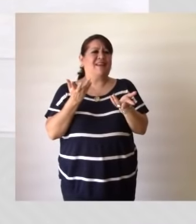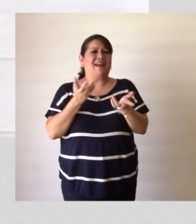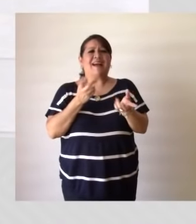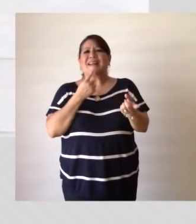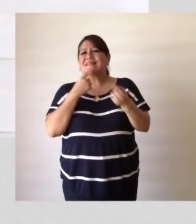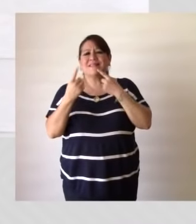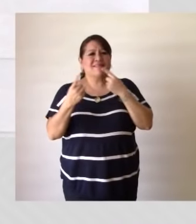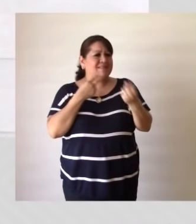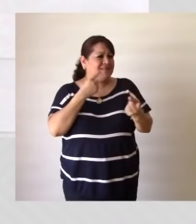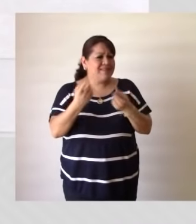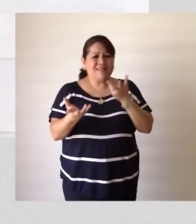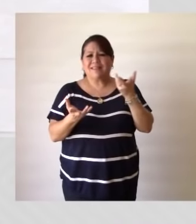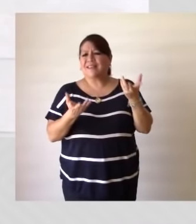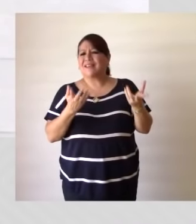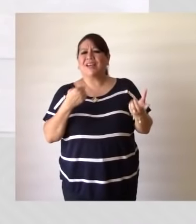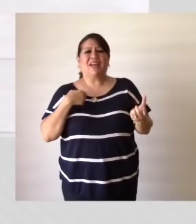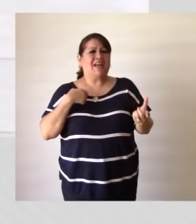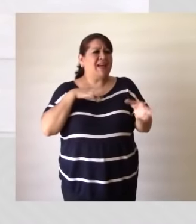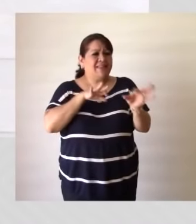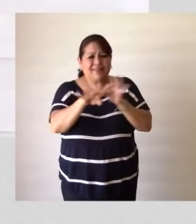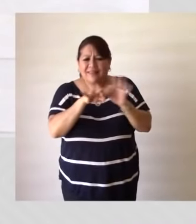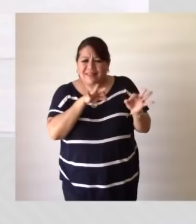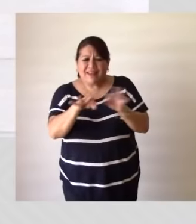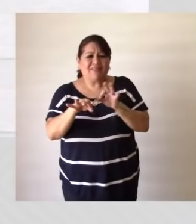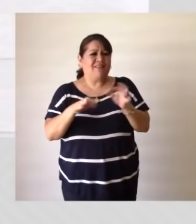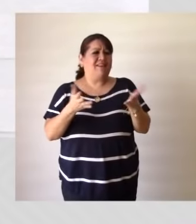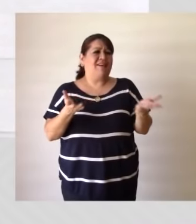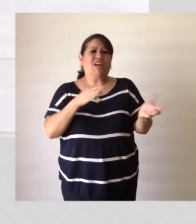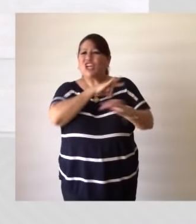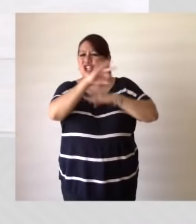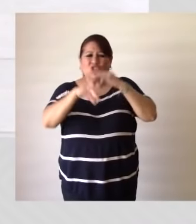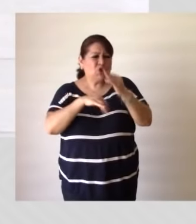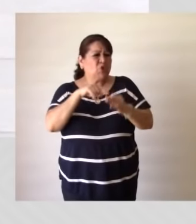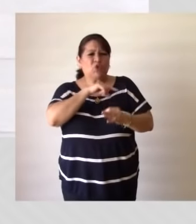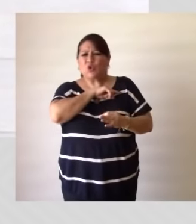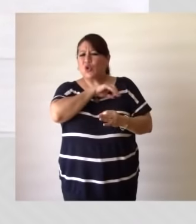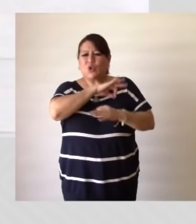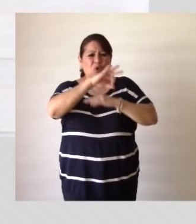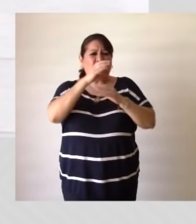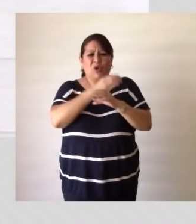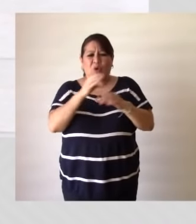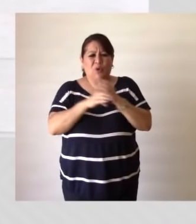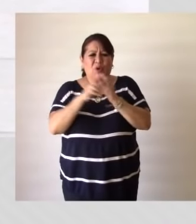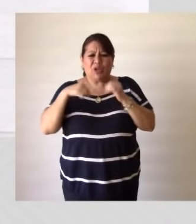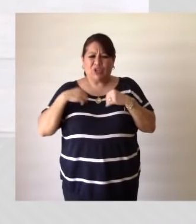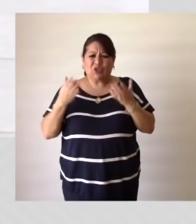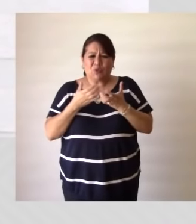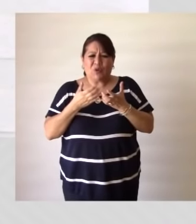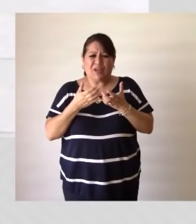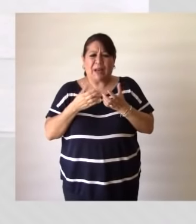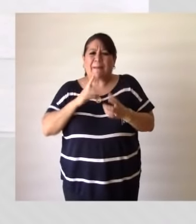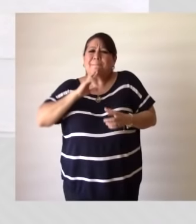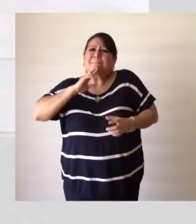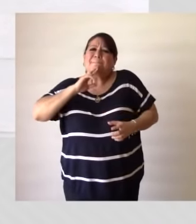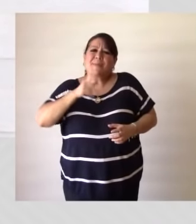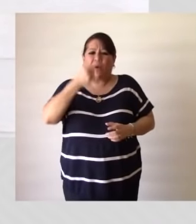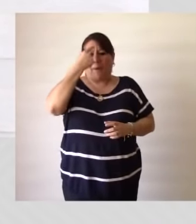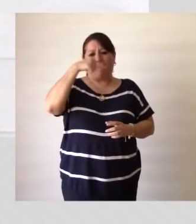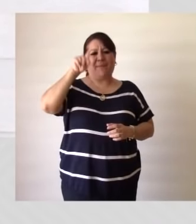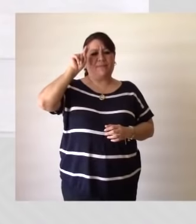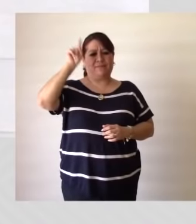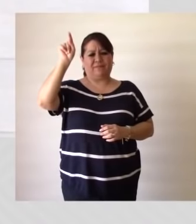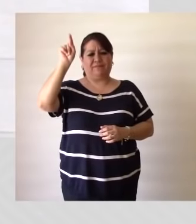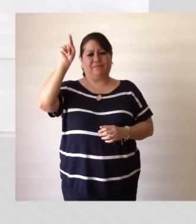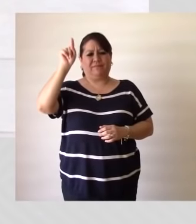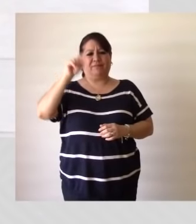algo que recordemos que queremos hacerlo de la mejor manera porque lo hacemos para ti te damos gracias